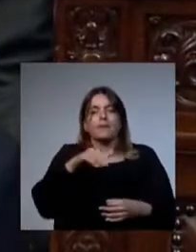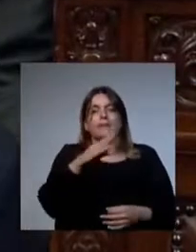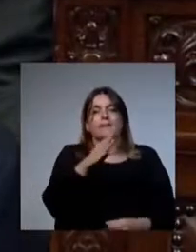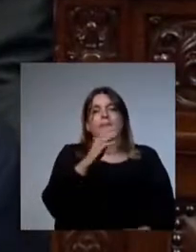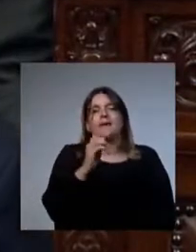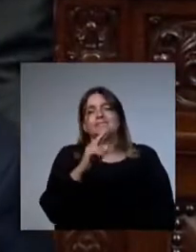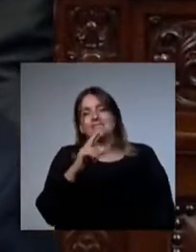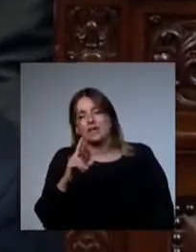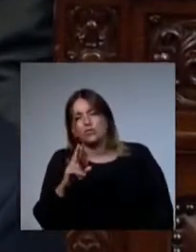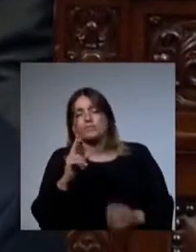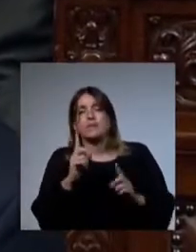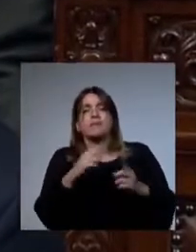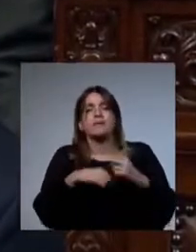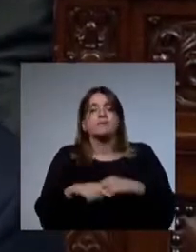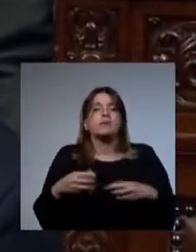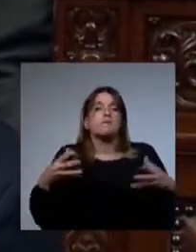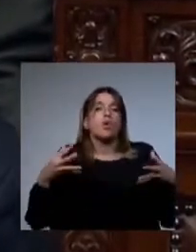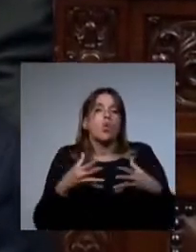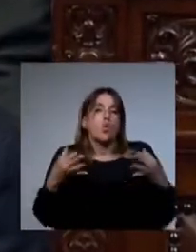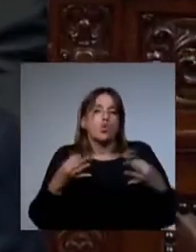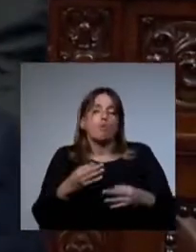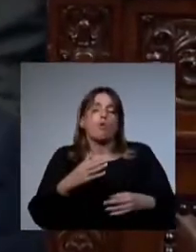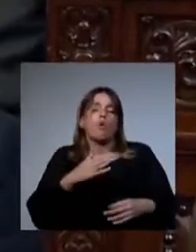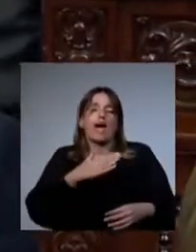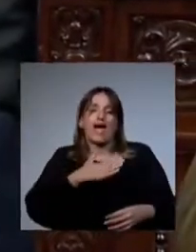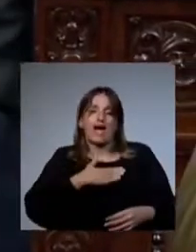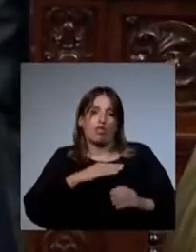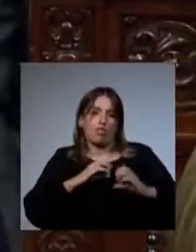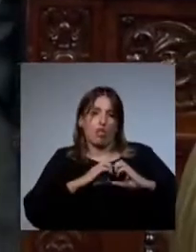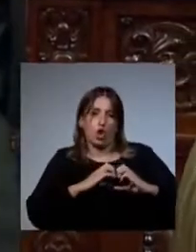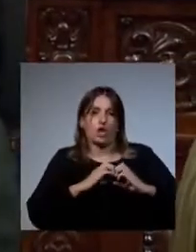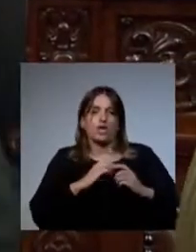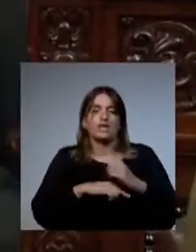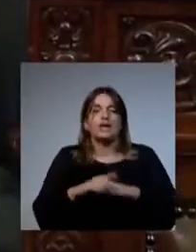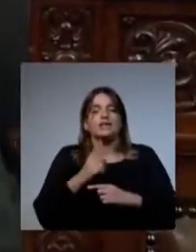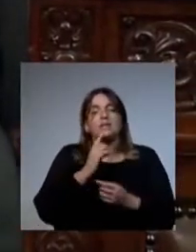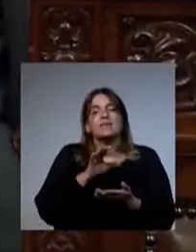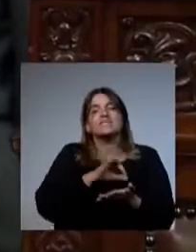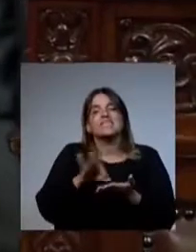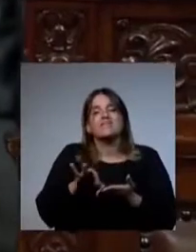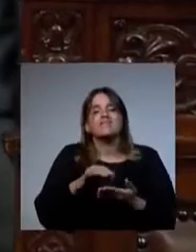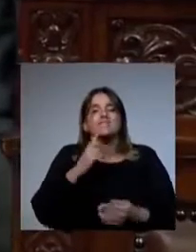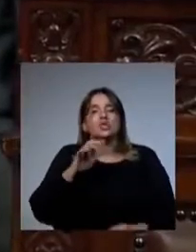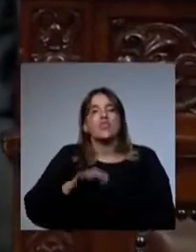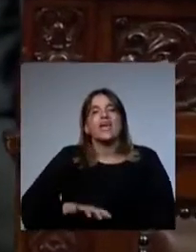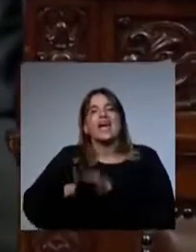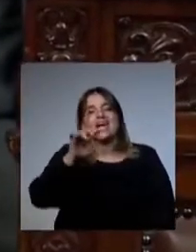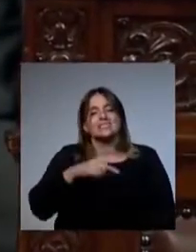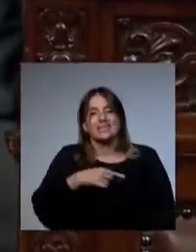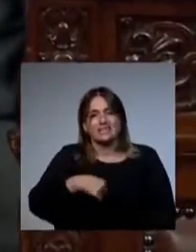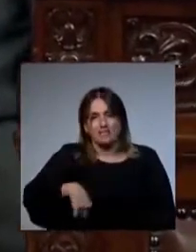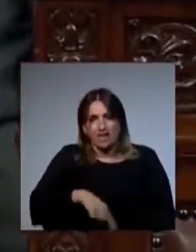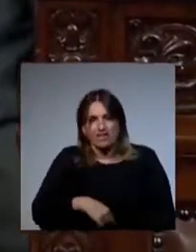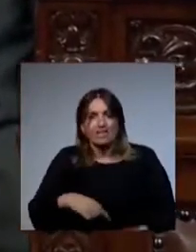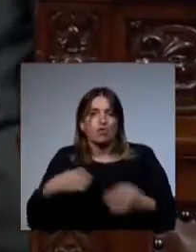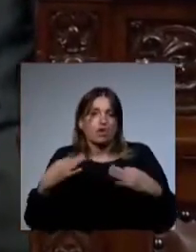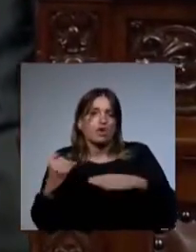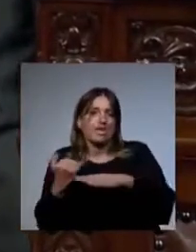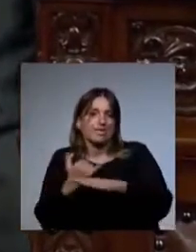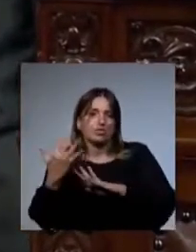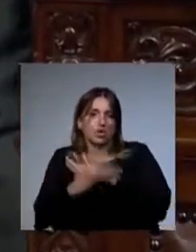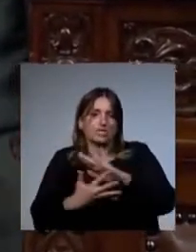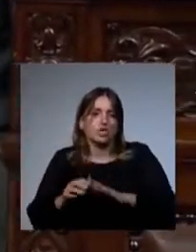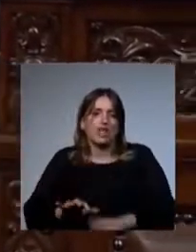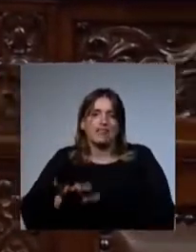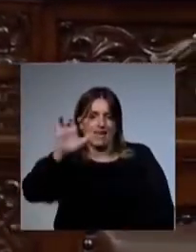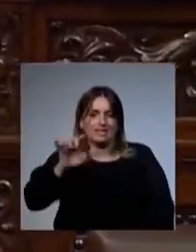nueva área para el centro de cardiología del Pasteur y el servicio de cáncer digestivo de obra con el INCA. Ampliamos